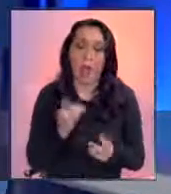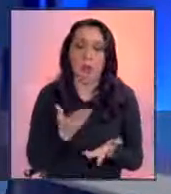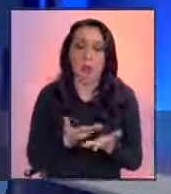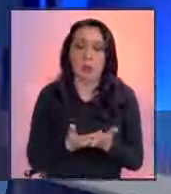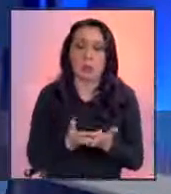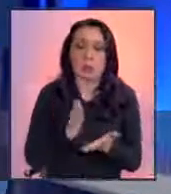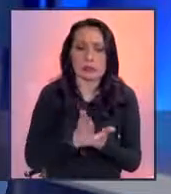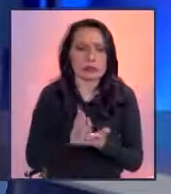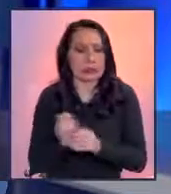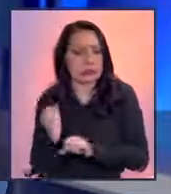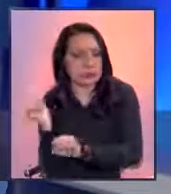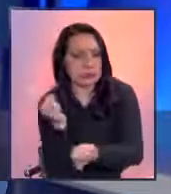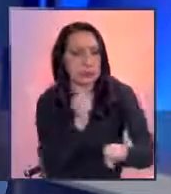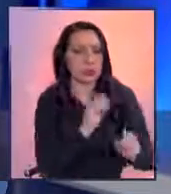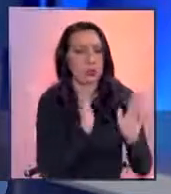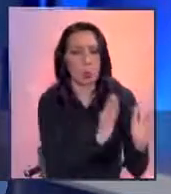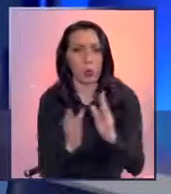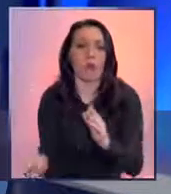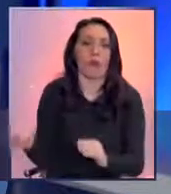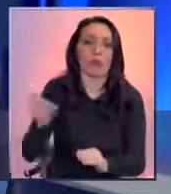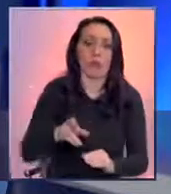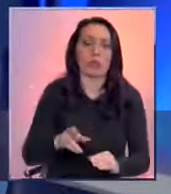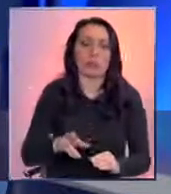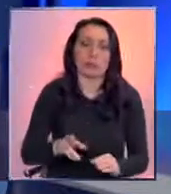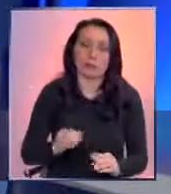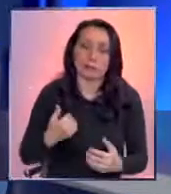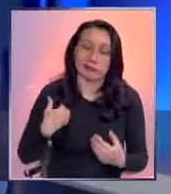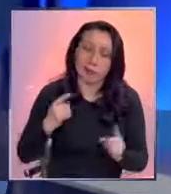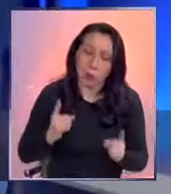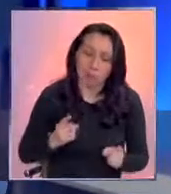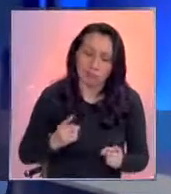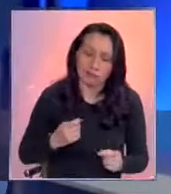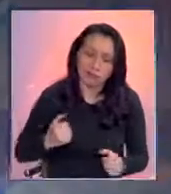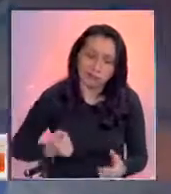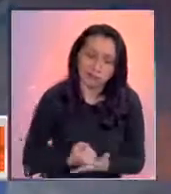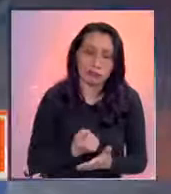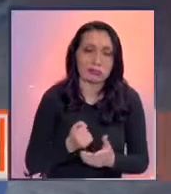para ordenar y para volver a levantarse pese al daño.